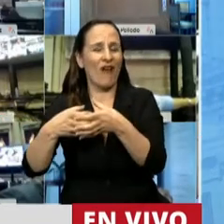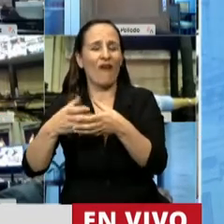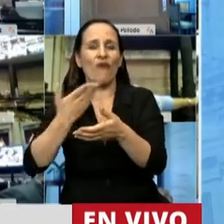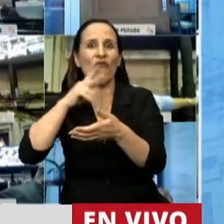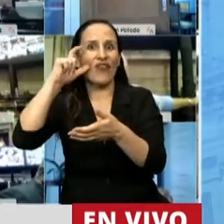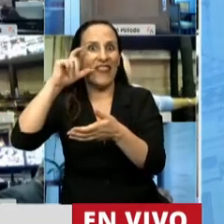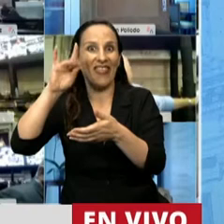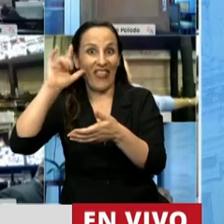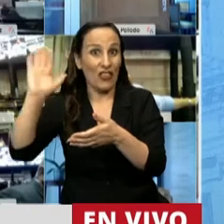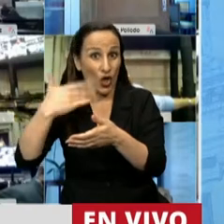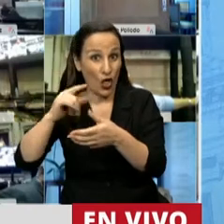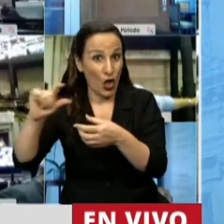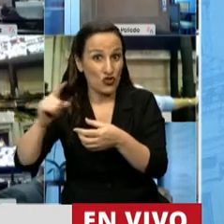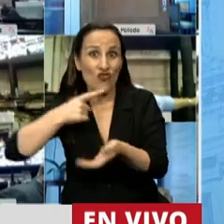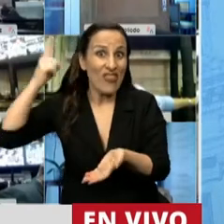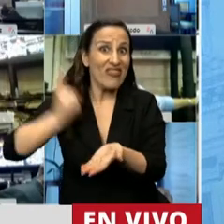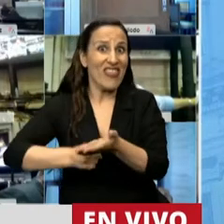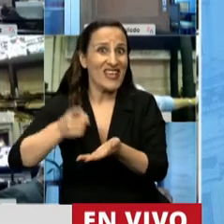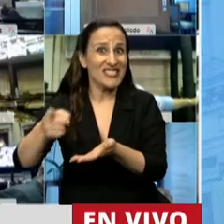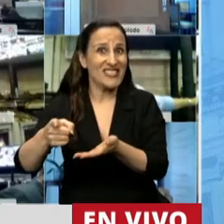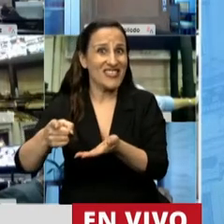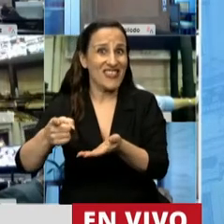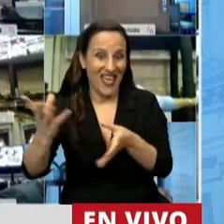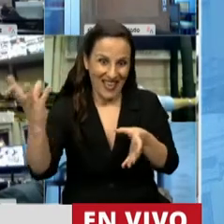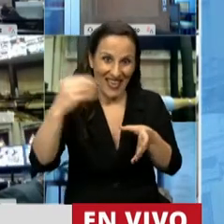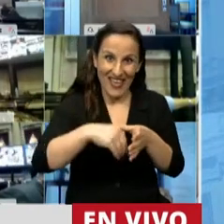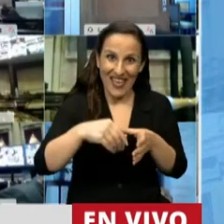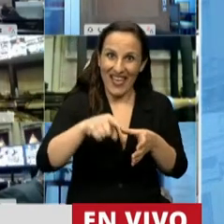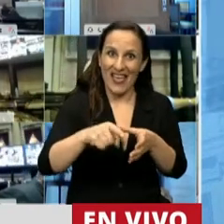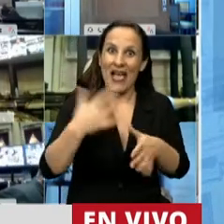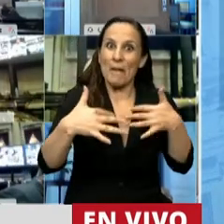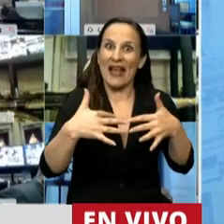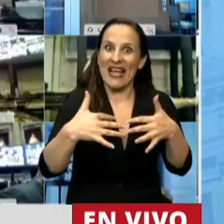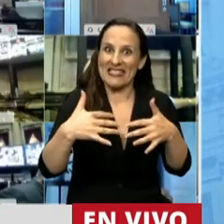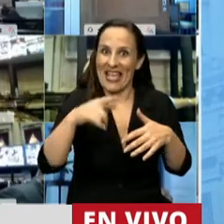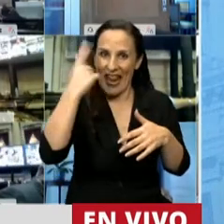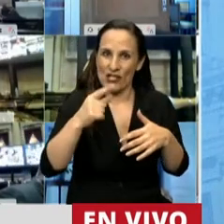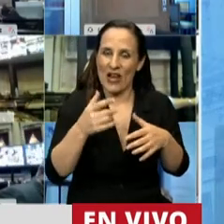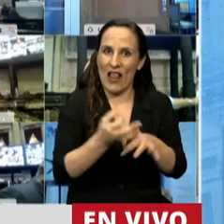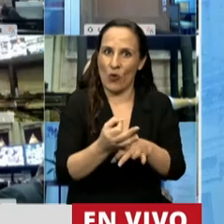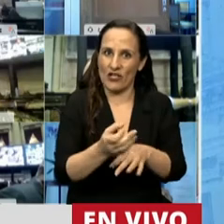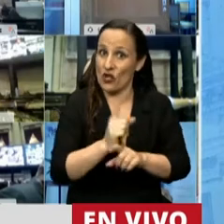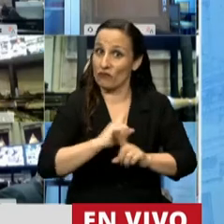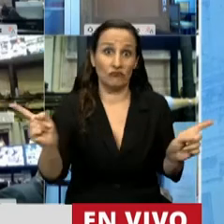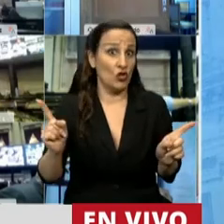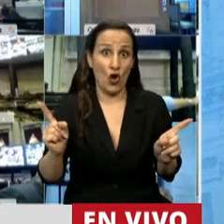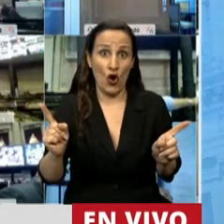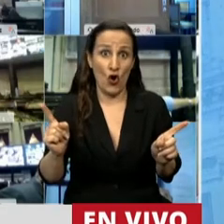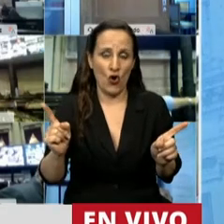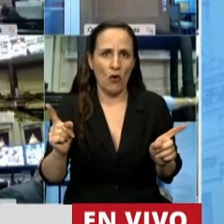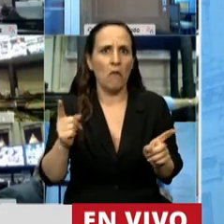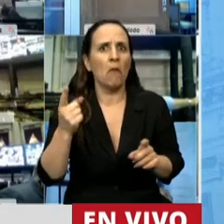haya decidido no solamente no acompañar esta emergencia nacional en educación, sino que